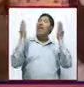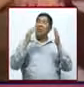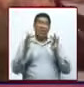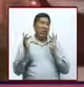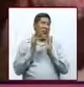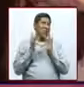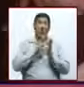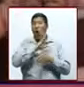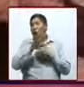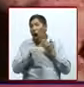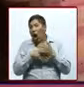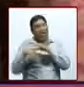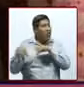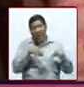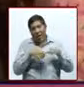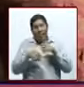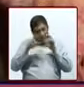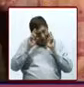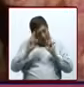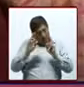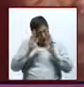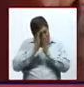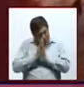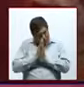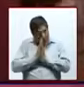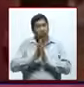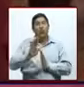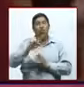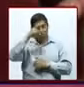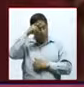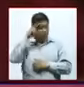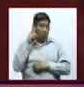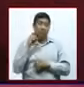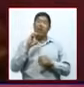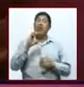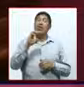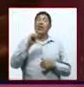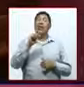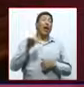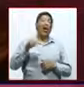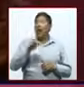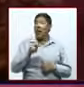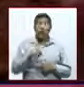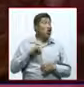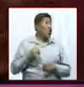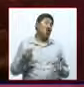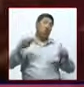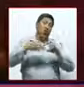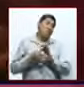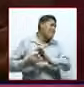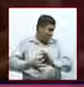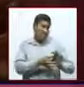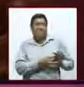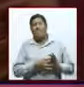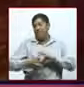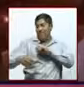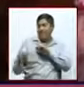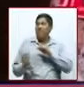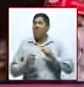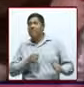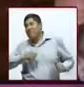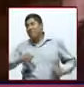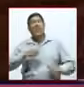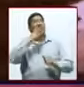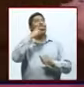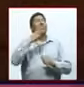A todos devotos a lo que es a la Virgen del Carmen. Esta música me contagia, yo me voy a unir a las filas. No sé, Gerardo, ven, yo